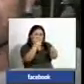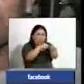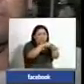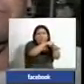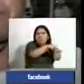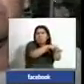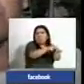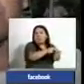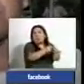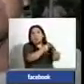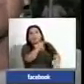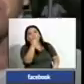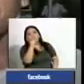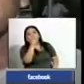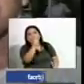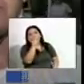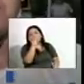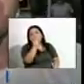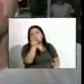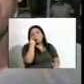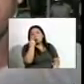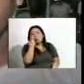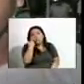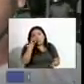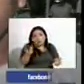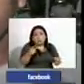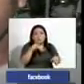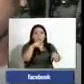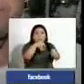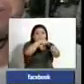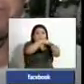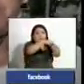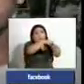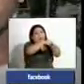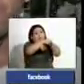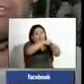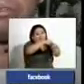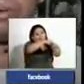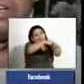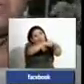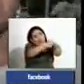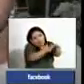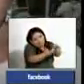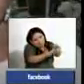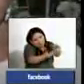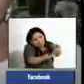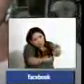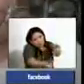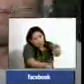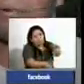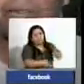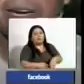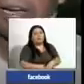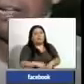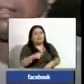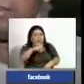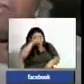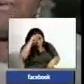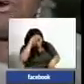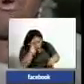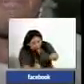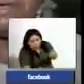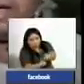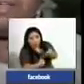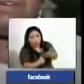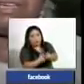a quererse fumar un cigarrillo, según la información que tenemos, pues. Lastimosamente perdió paso, pues cayéndose a la quebrada. La labor de rescate